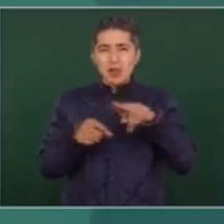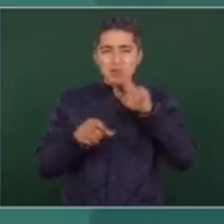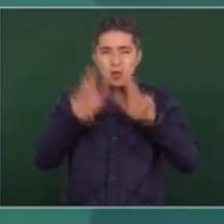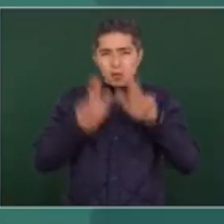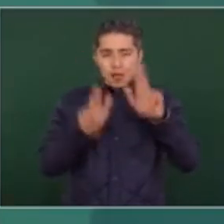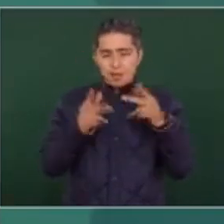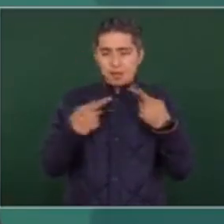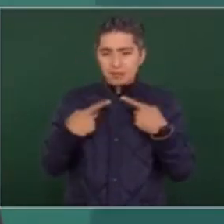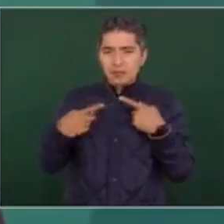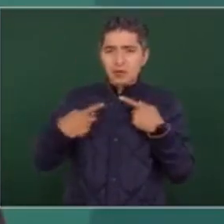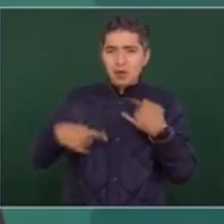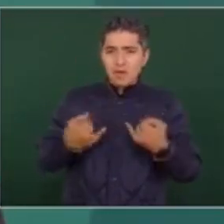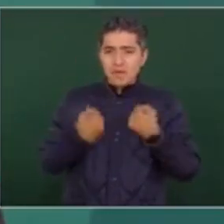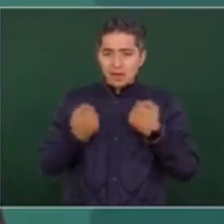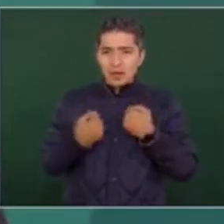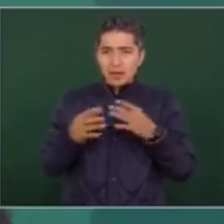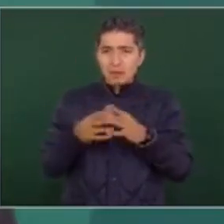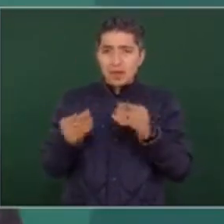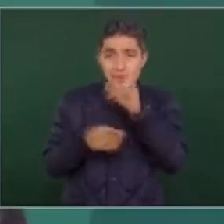que